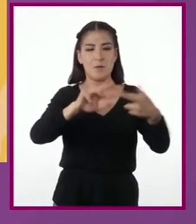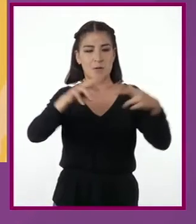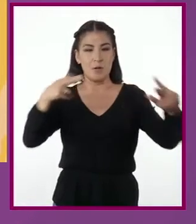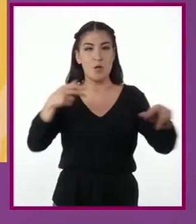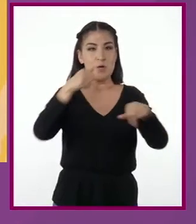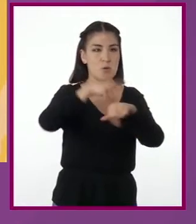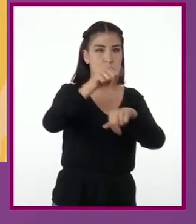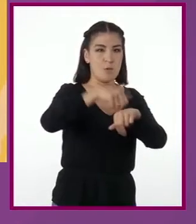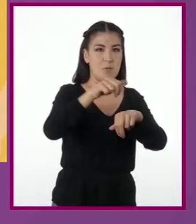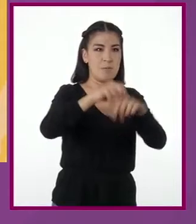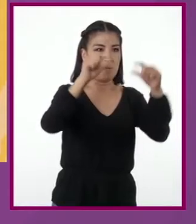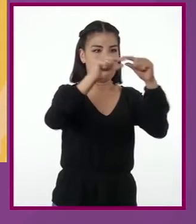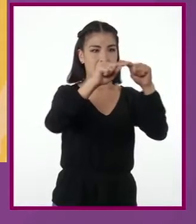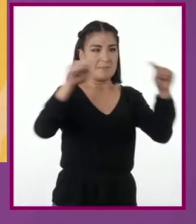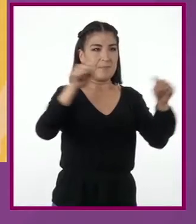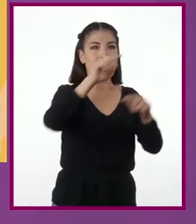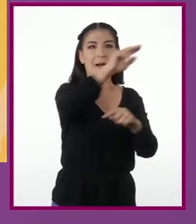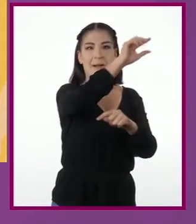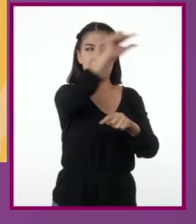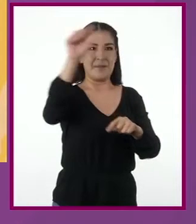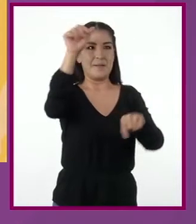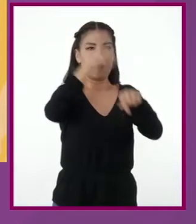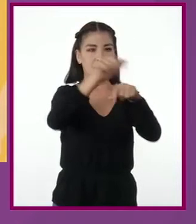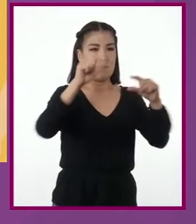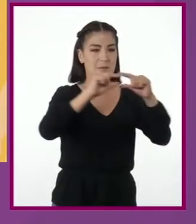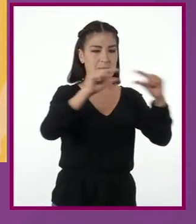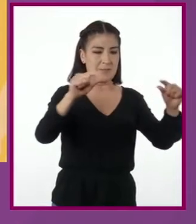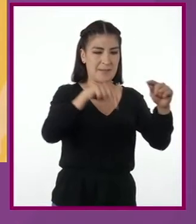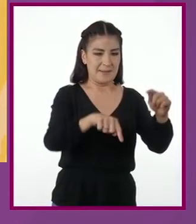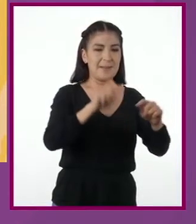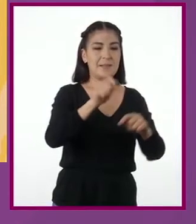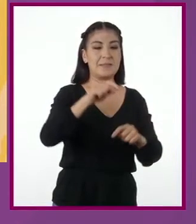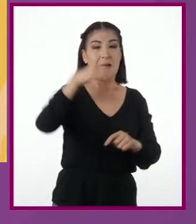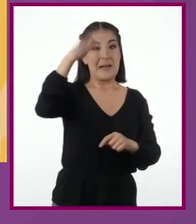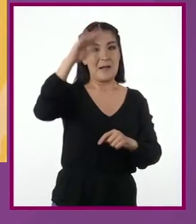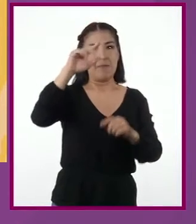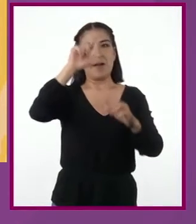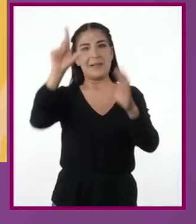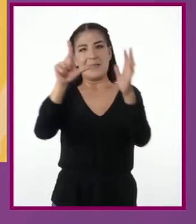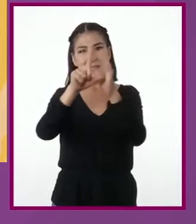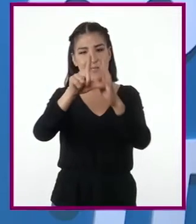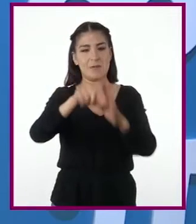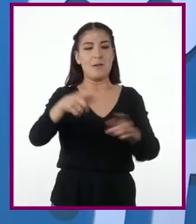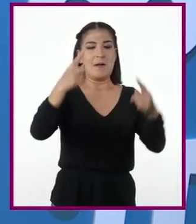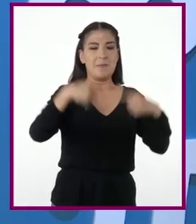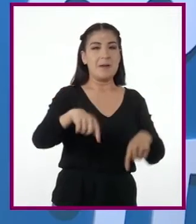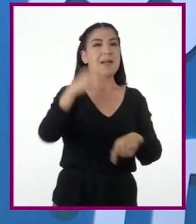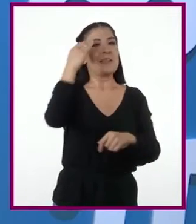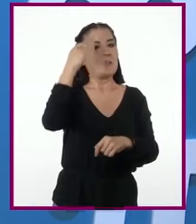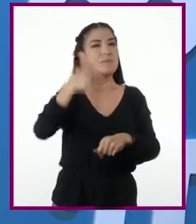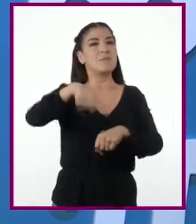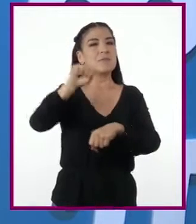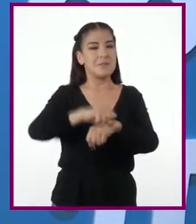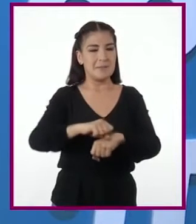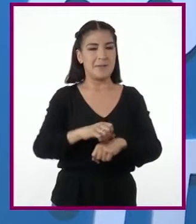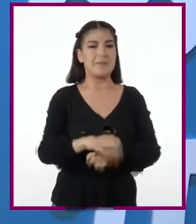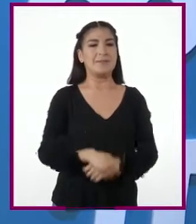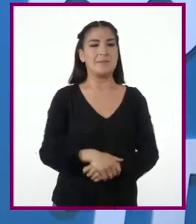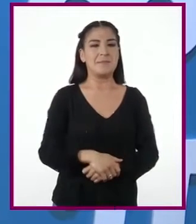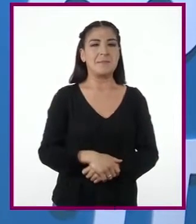numerador, litros de agua, y el denominador, tiempo de consumo. Por lo